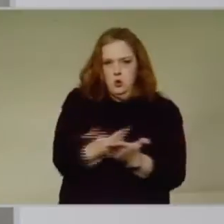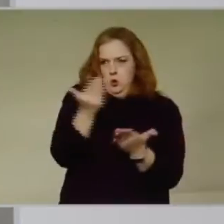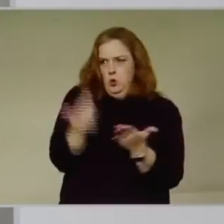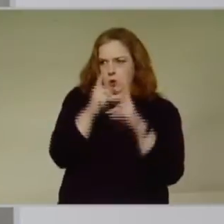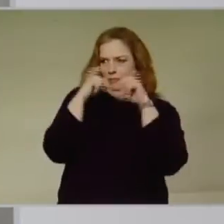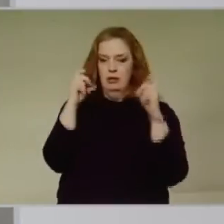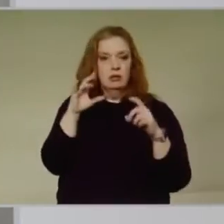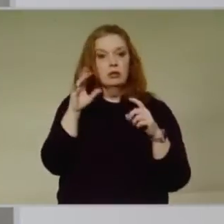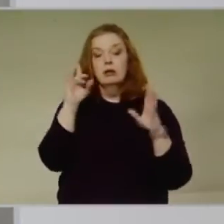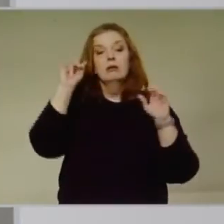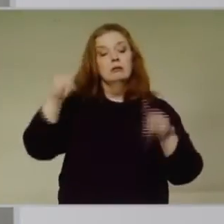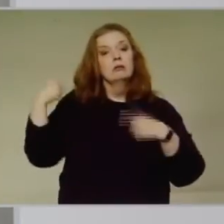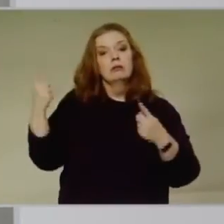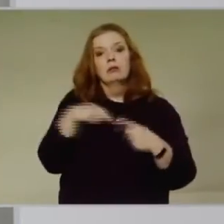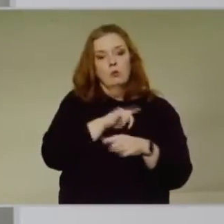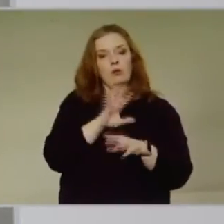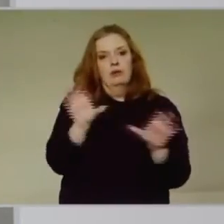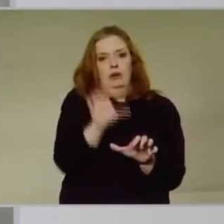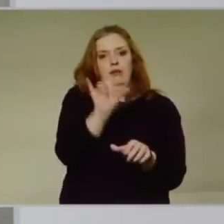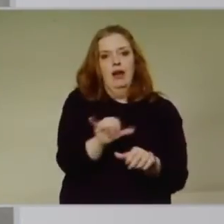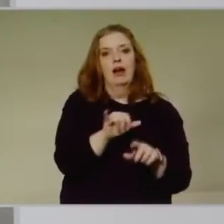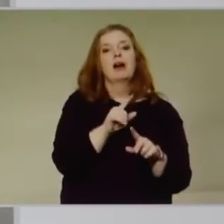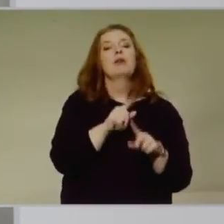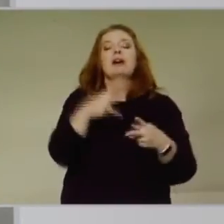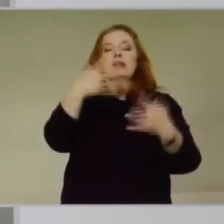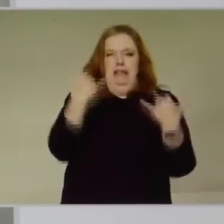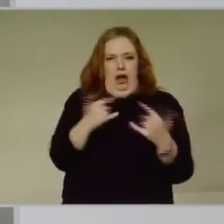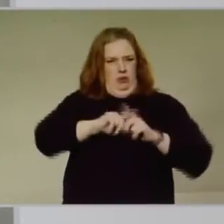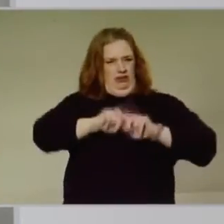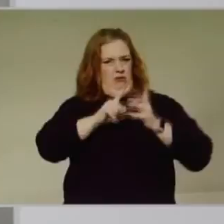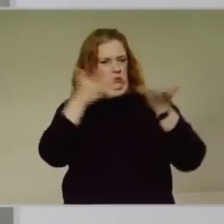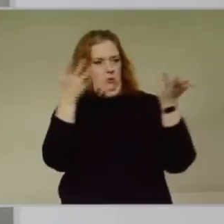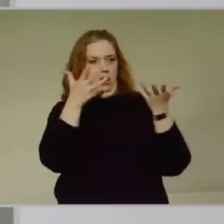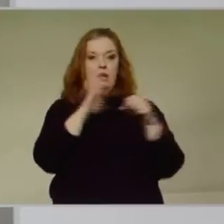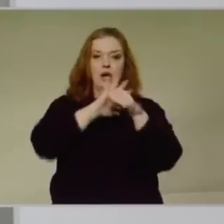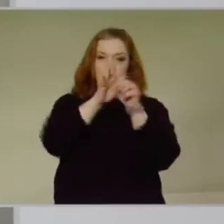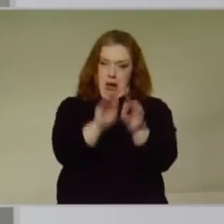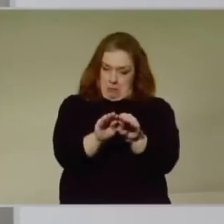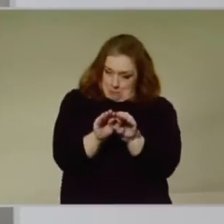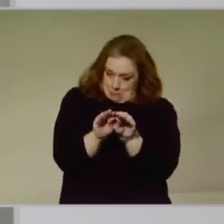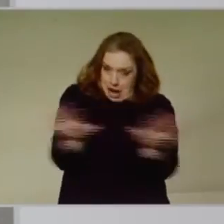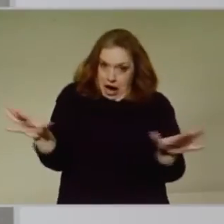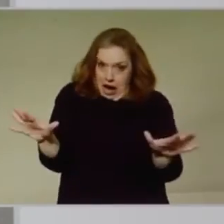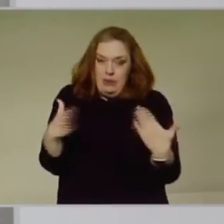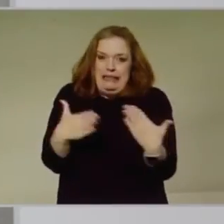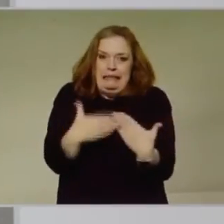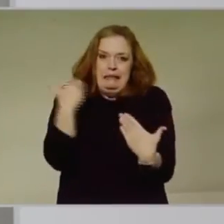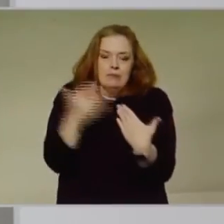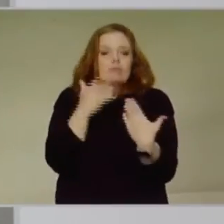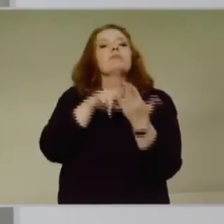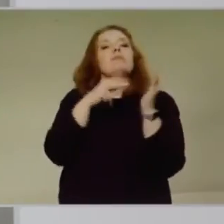con el COVID. La diferencia es que el COVID es tan contagioso y tan extendido que ahora estamos pidiendo a la comunidad que también hagan